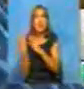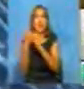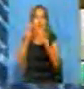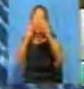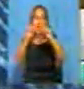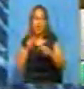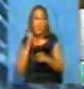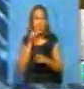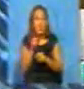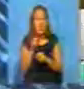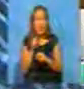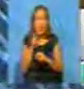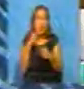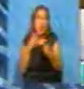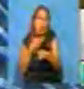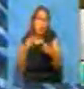insisto, de